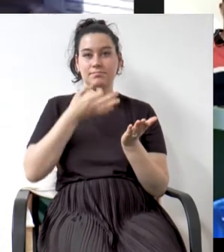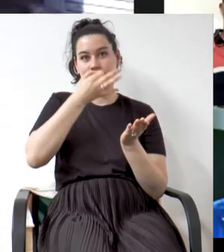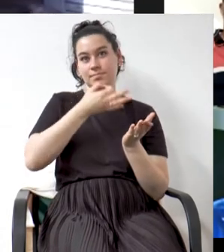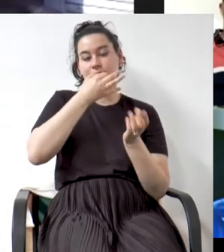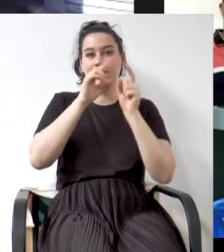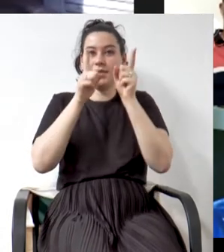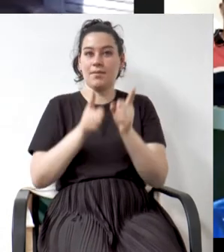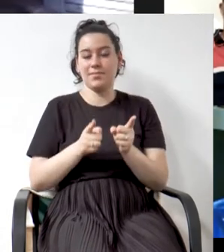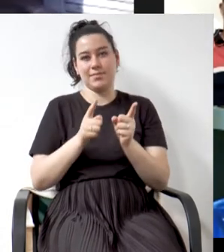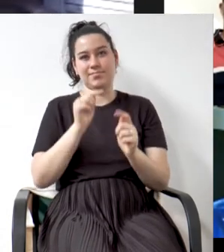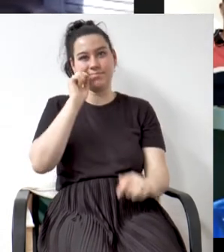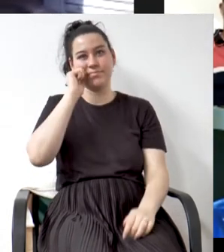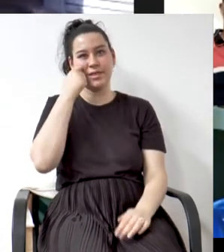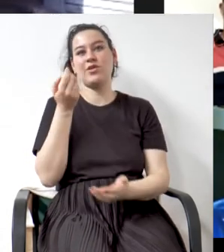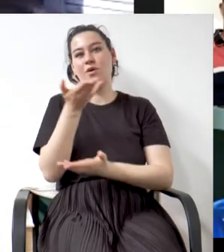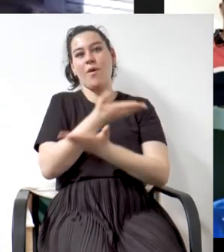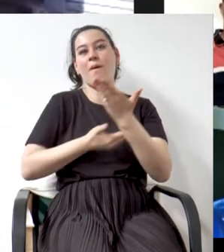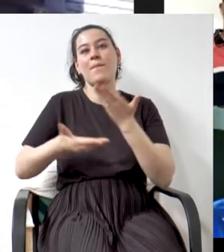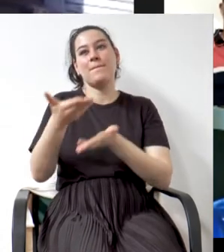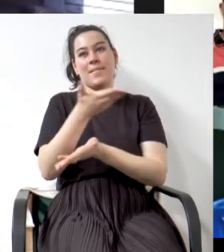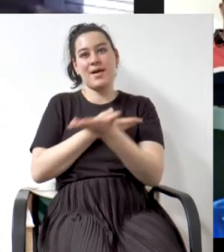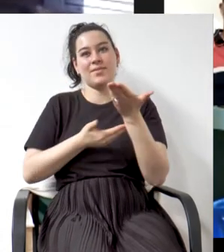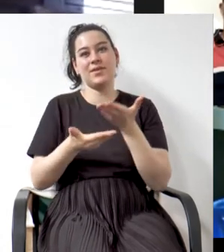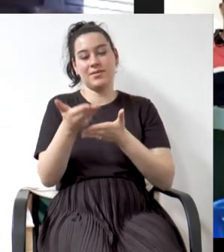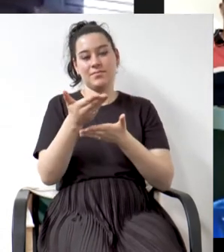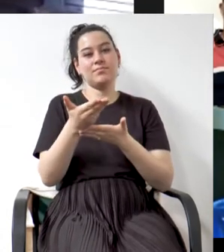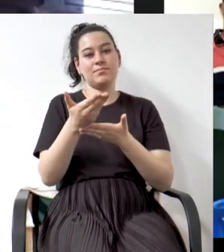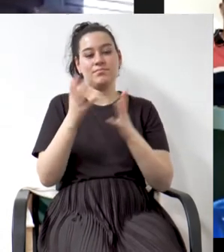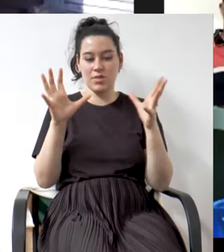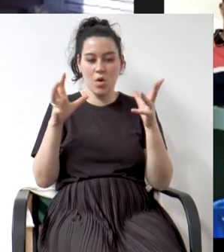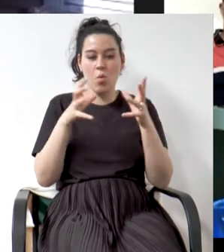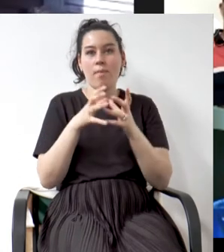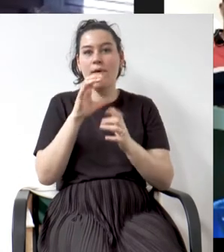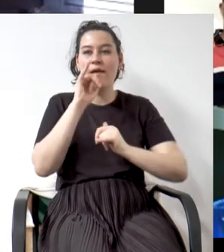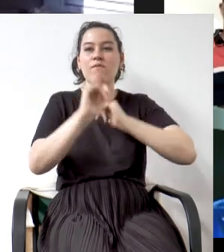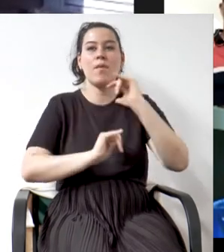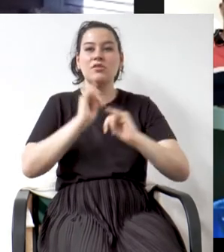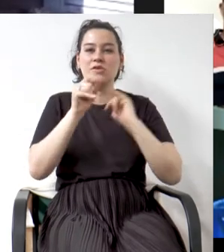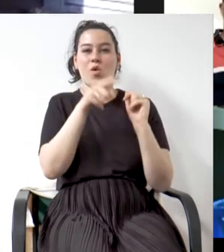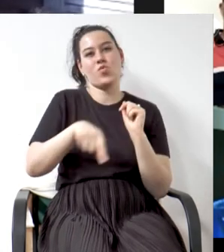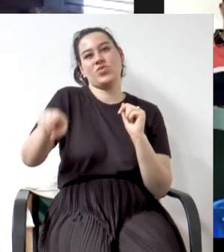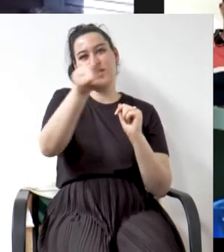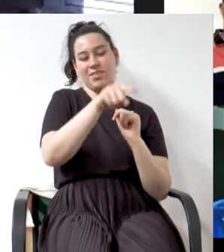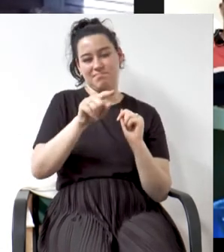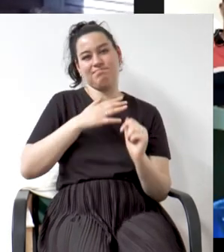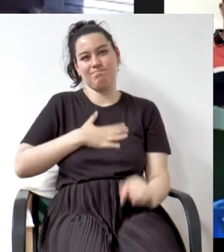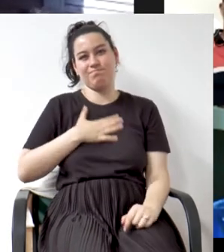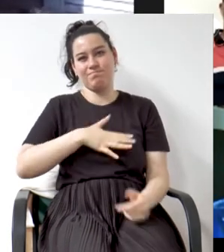y por supuesto un lujo compartir mesa de conversación con todos ustedes.